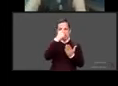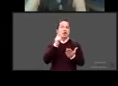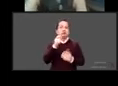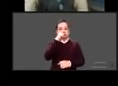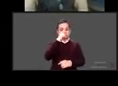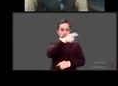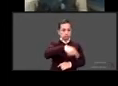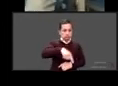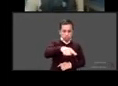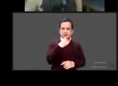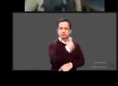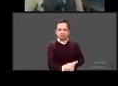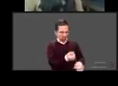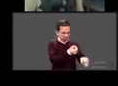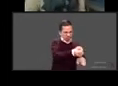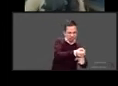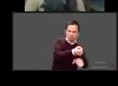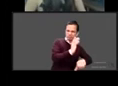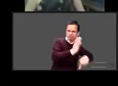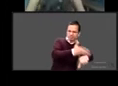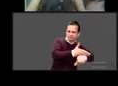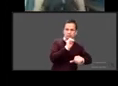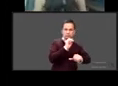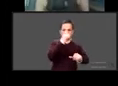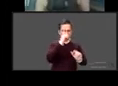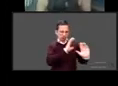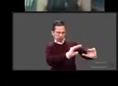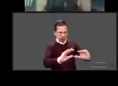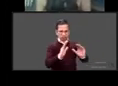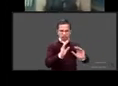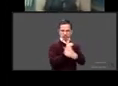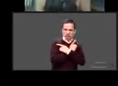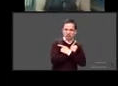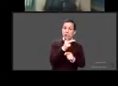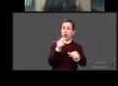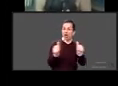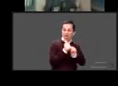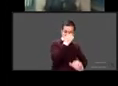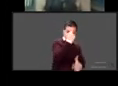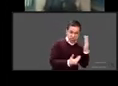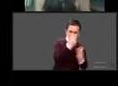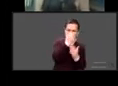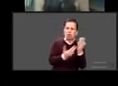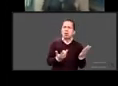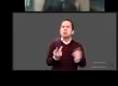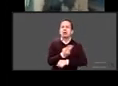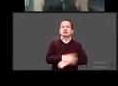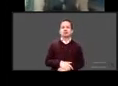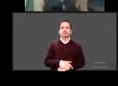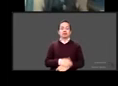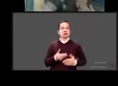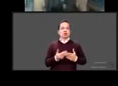disciplina violenta. Y uno es fundamental lo que les decía, en los últimos 40 años tenemos un conocimiento que no se había tenido en